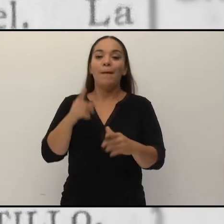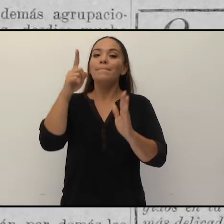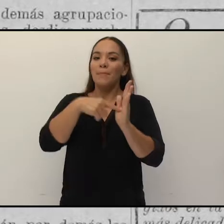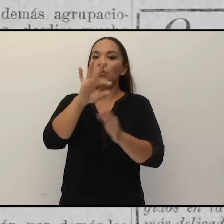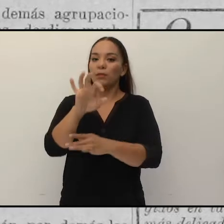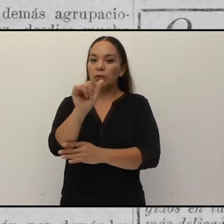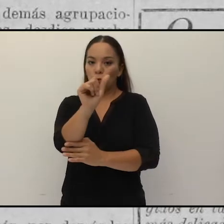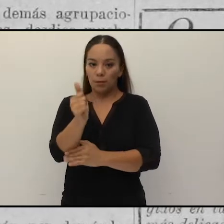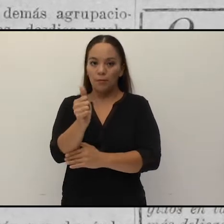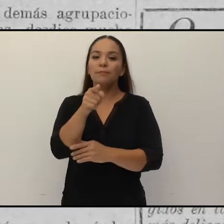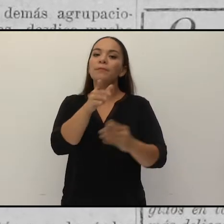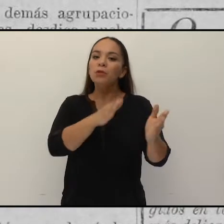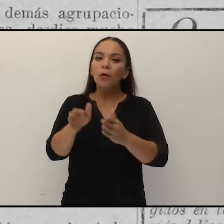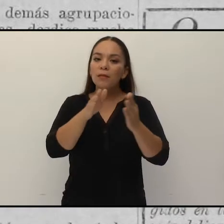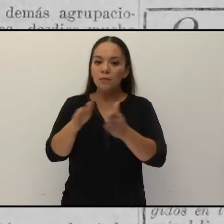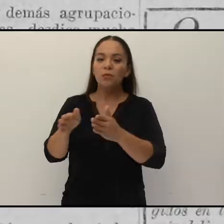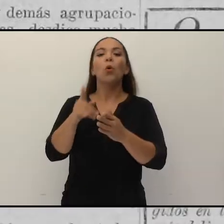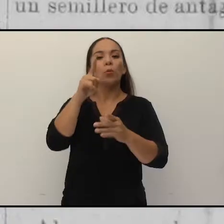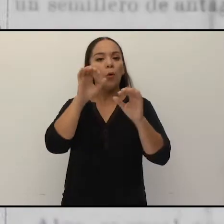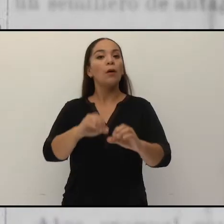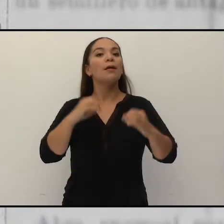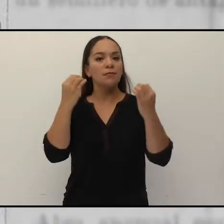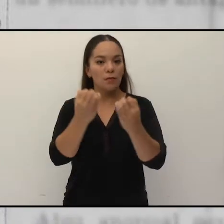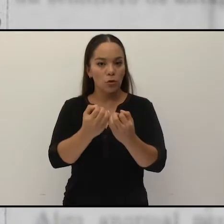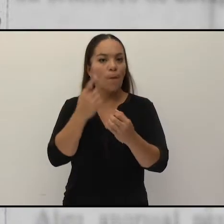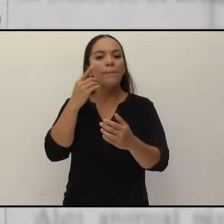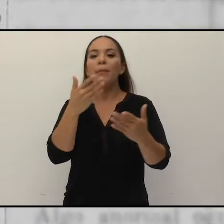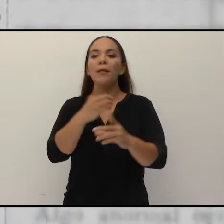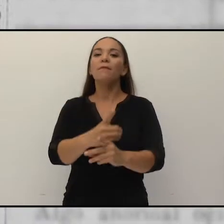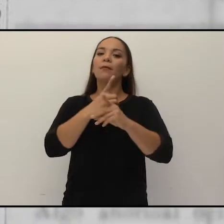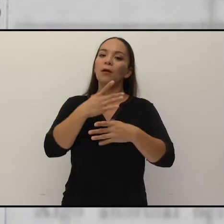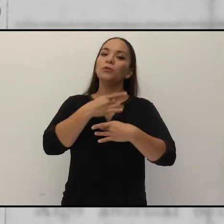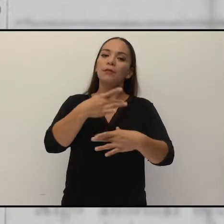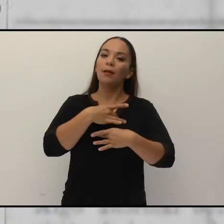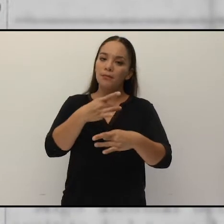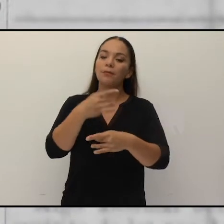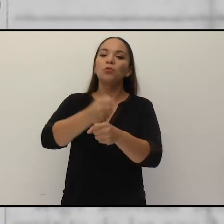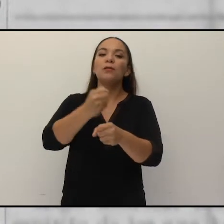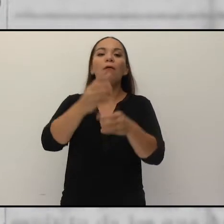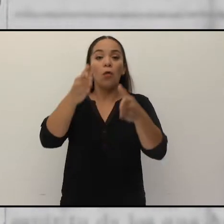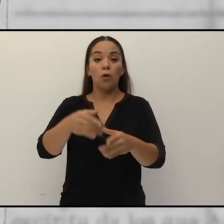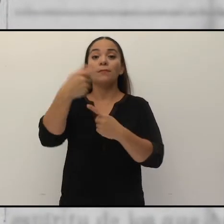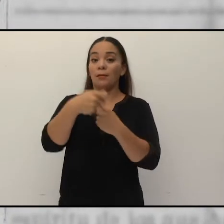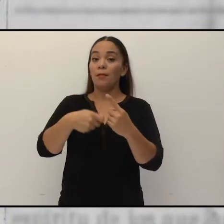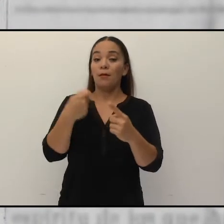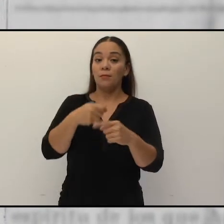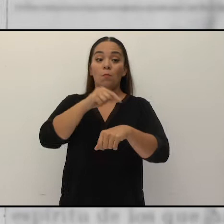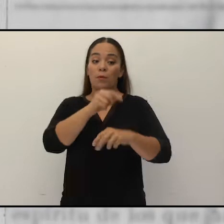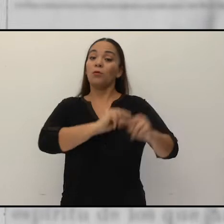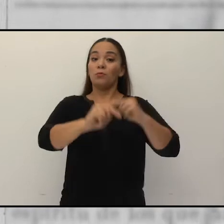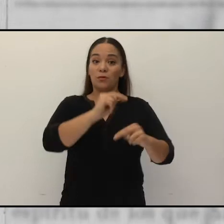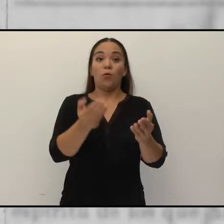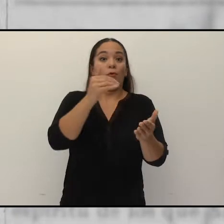trabajo, y en 1910 se organizó la Artisans and Laborers Union para defender los intereses de los obreros bananeros durante